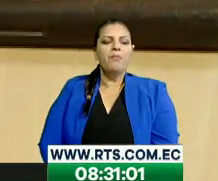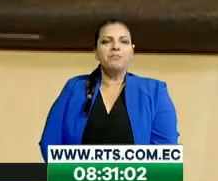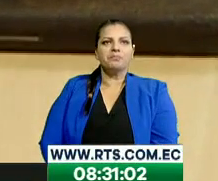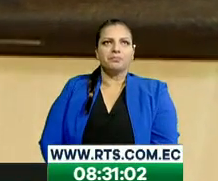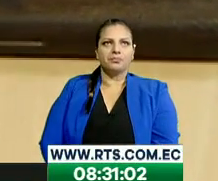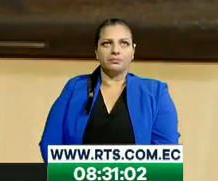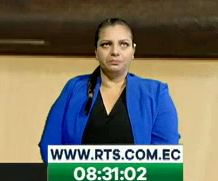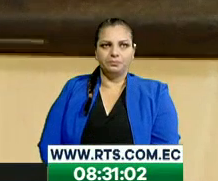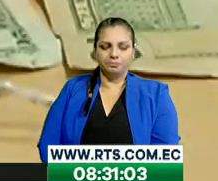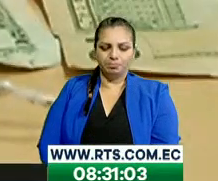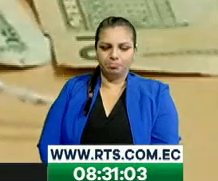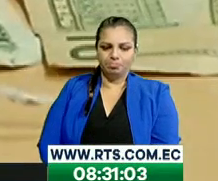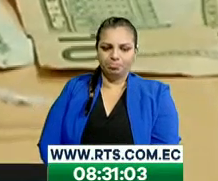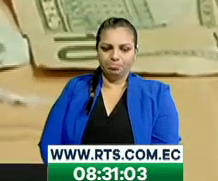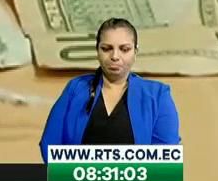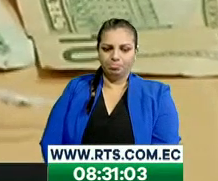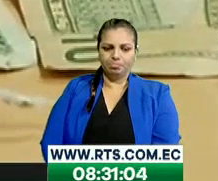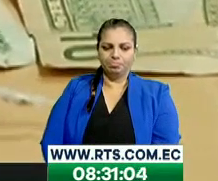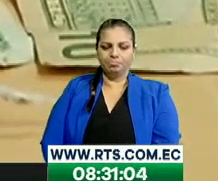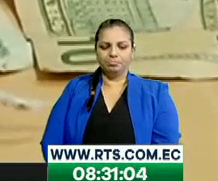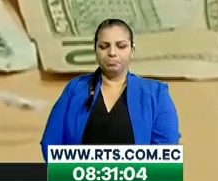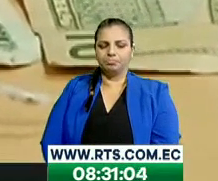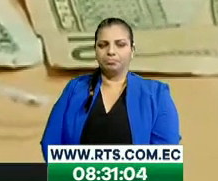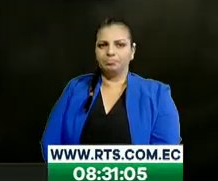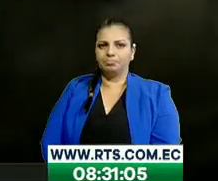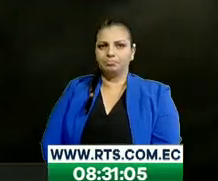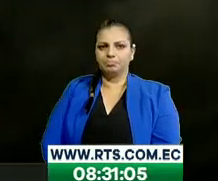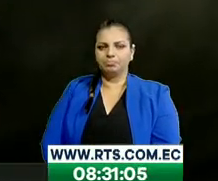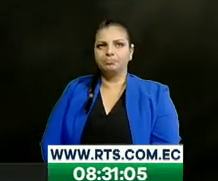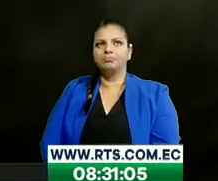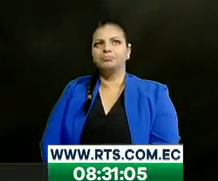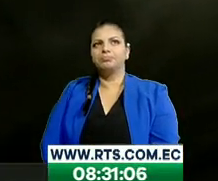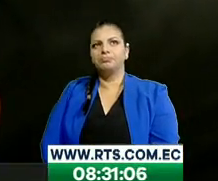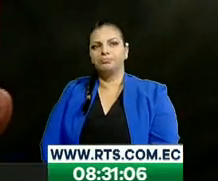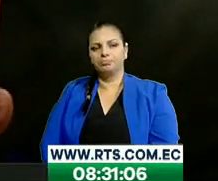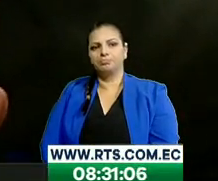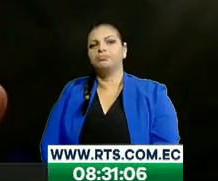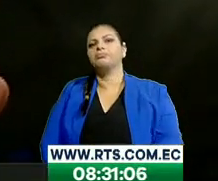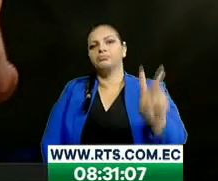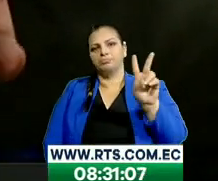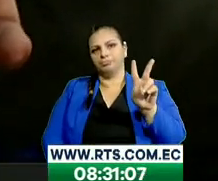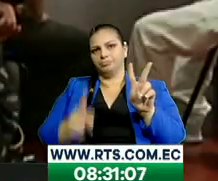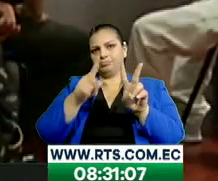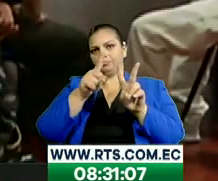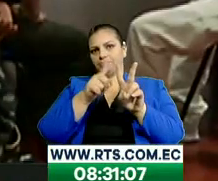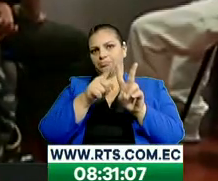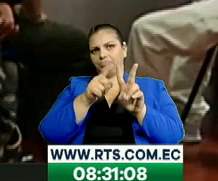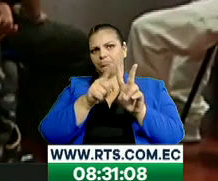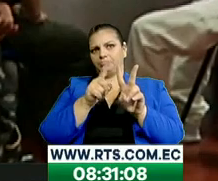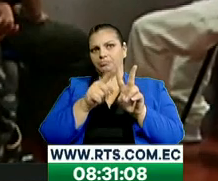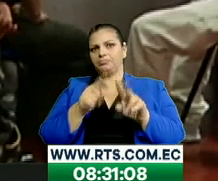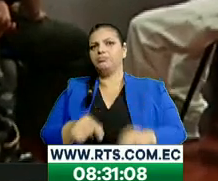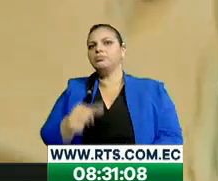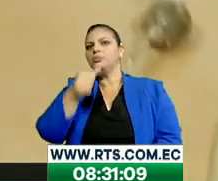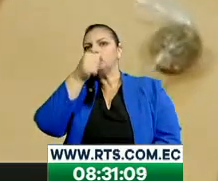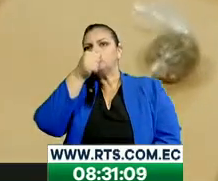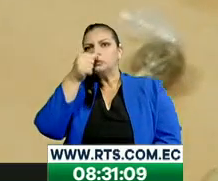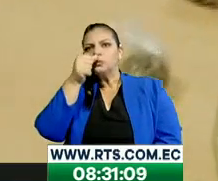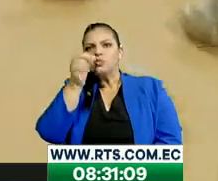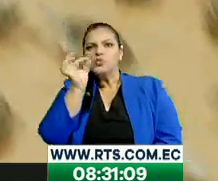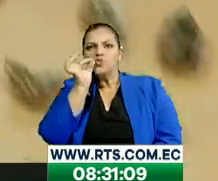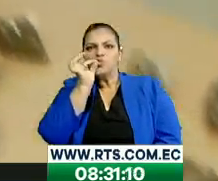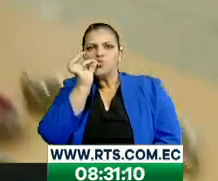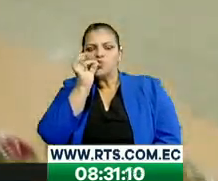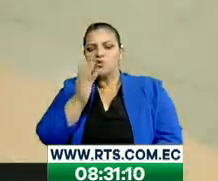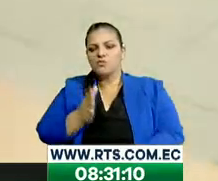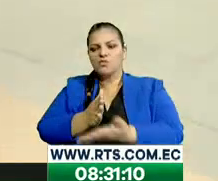Con cuchillo, droga y dinero, fue capturado un ciudadano extranjero durante un operativo de rutina.